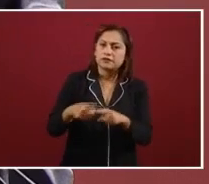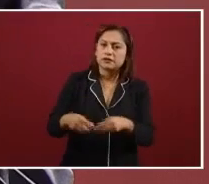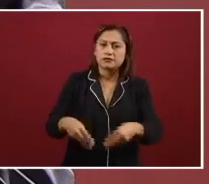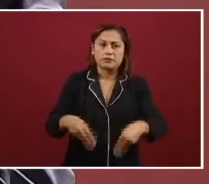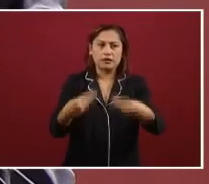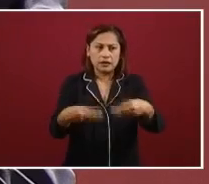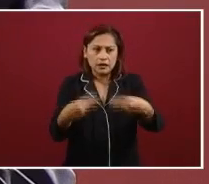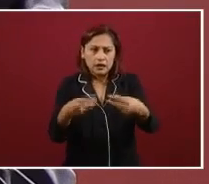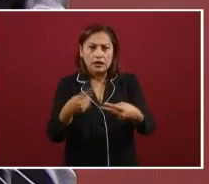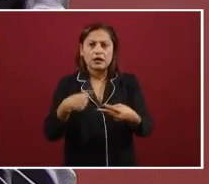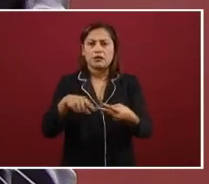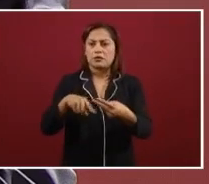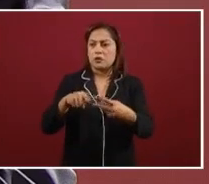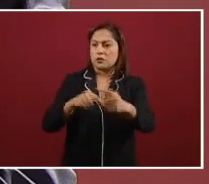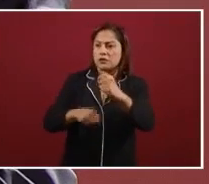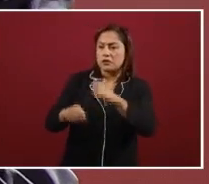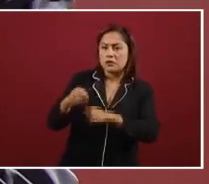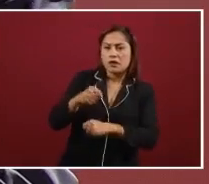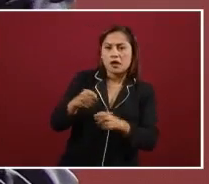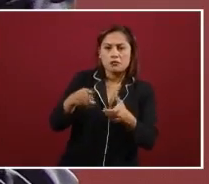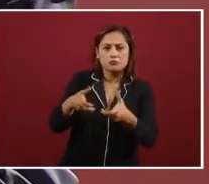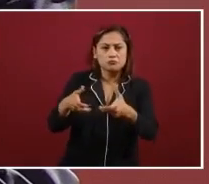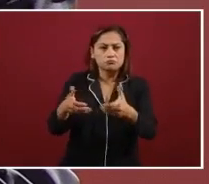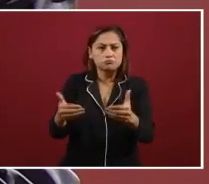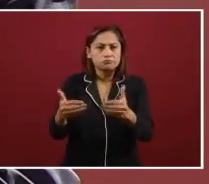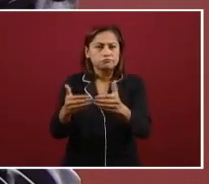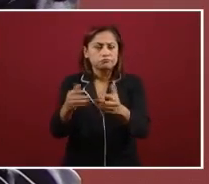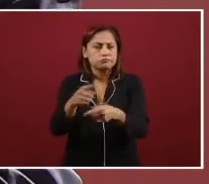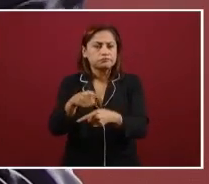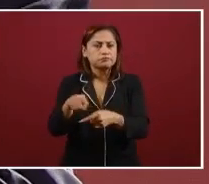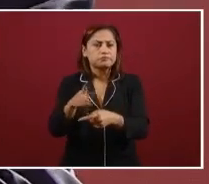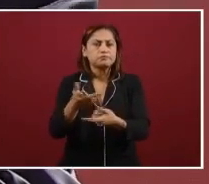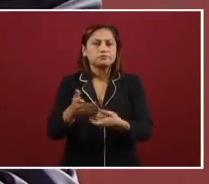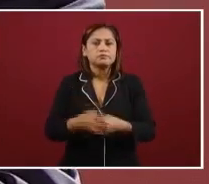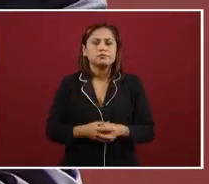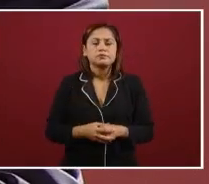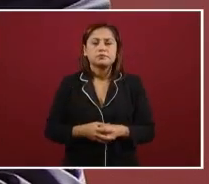de abarrote, que en